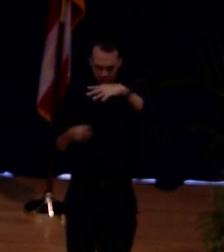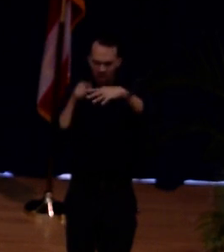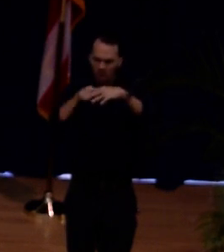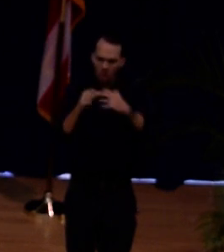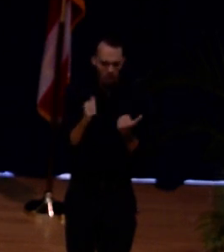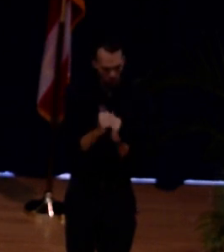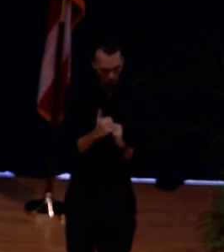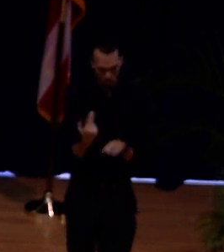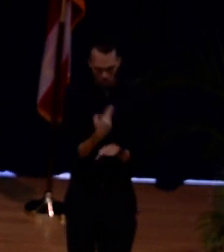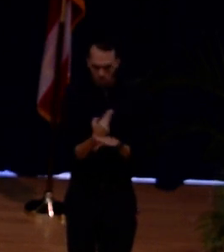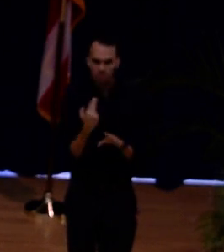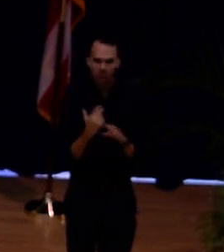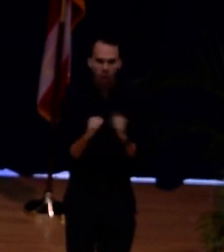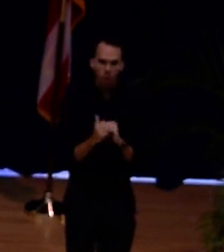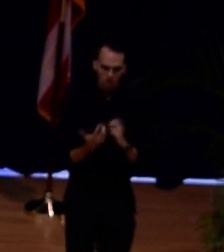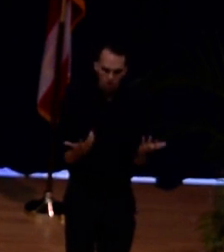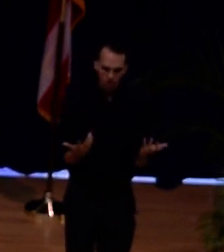de cómo su energía es generada.